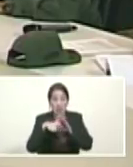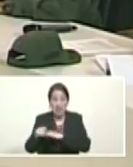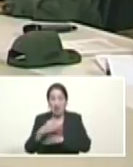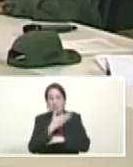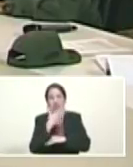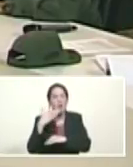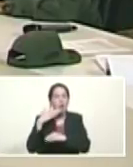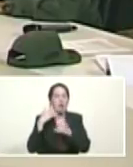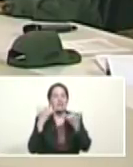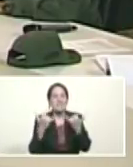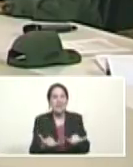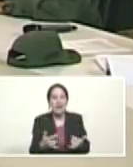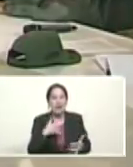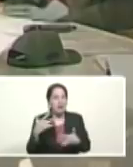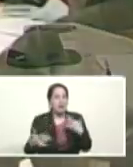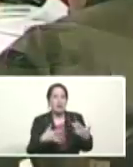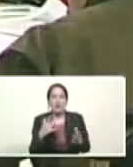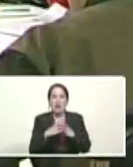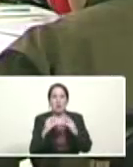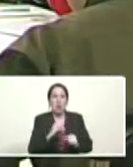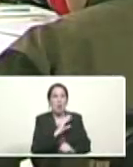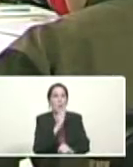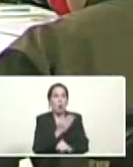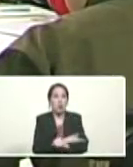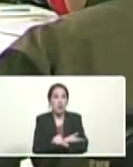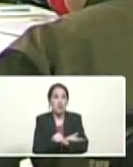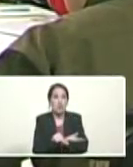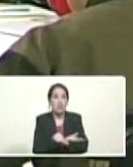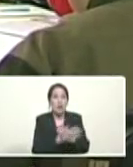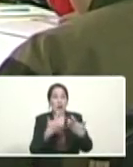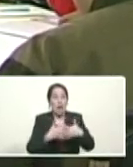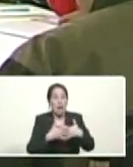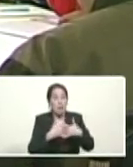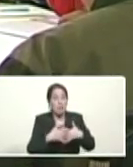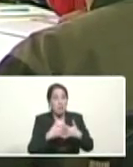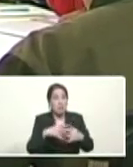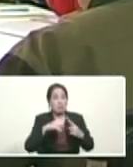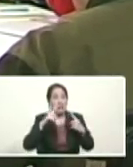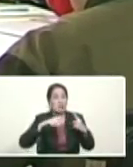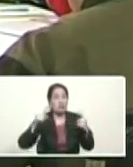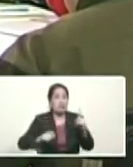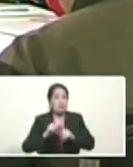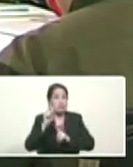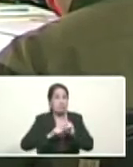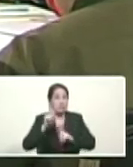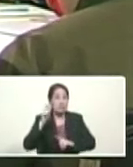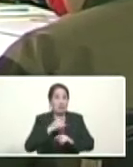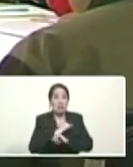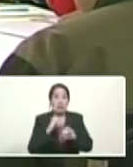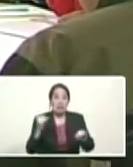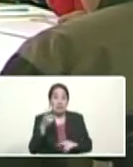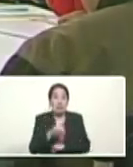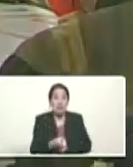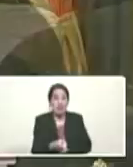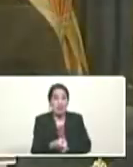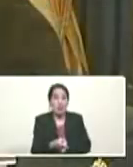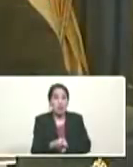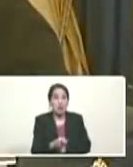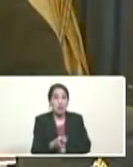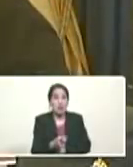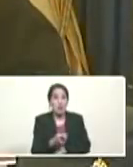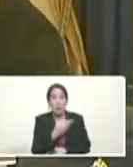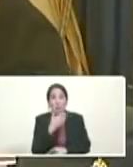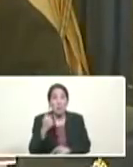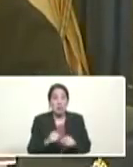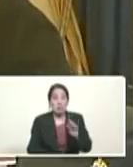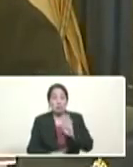y activar toda la potencia que hay en las termos a nivel nacional tenemos posibilidad de activar cerca de